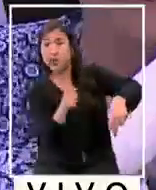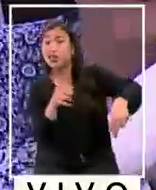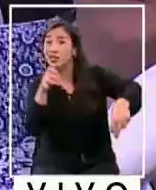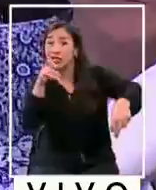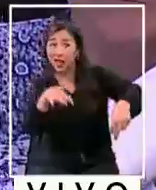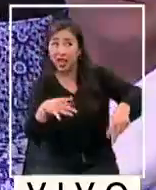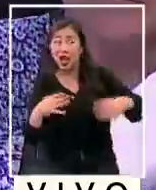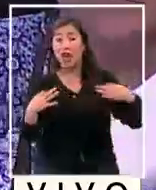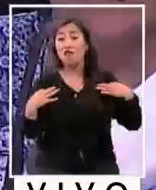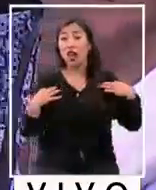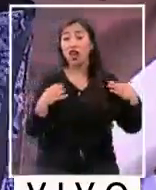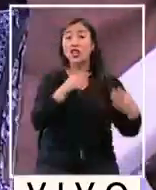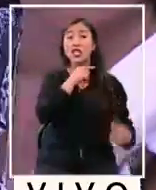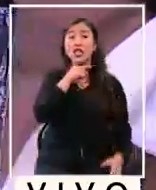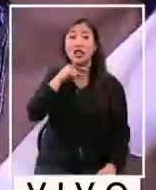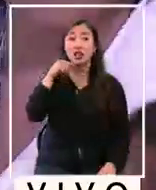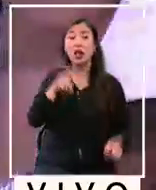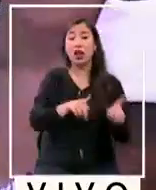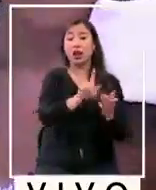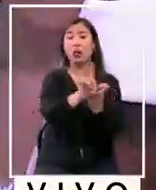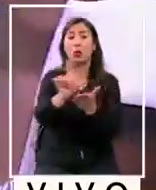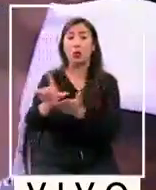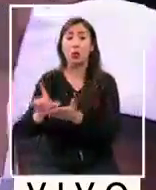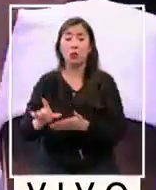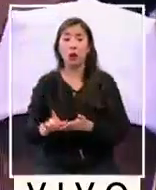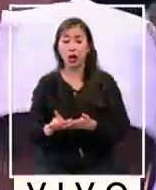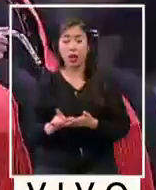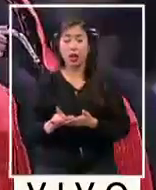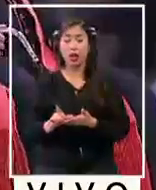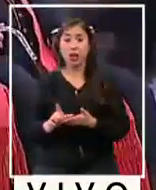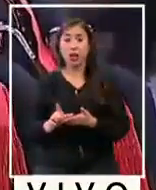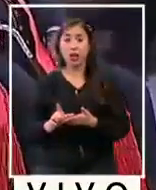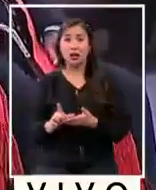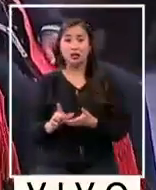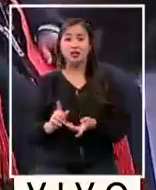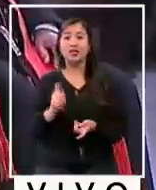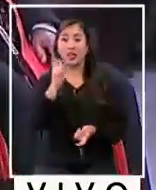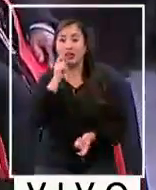ir vestido de cura en muchos lados se está pagando caro.